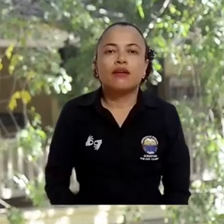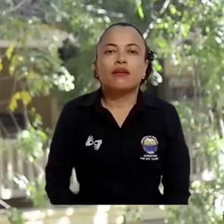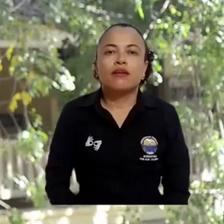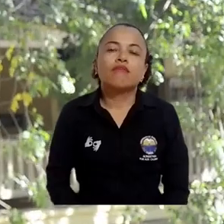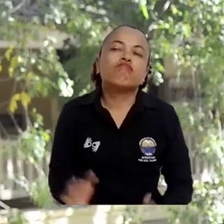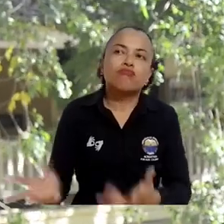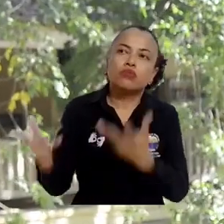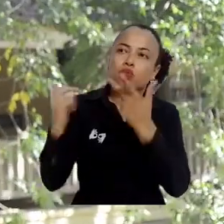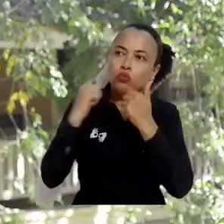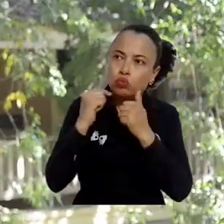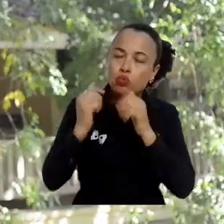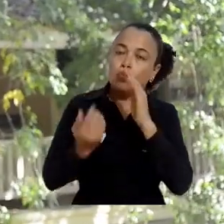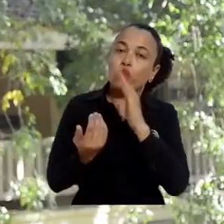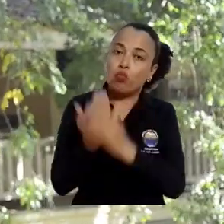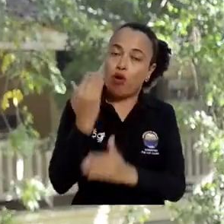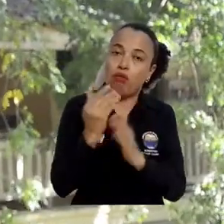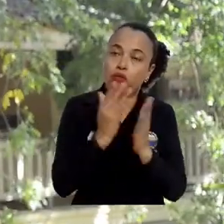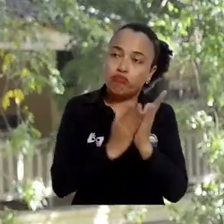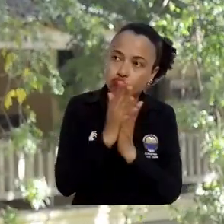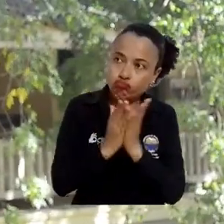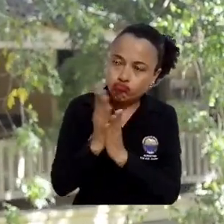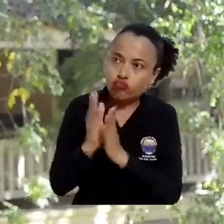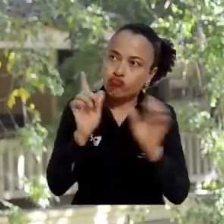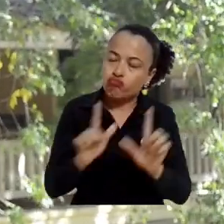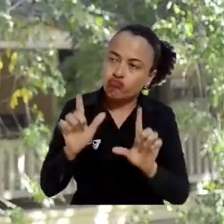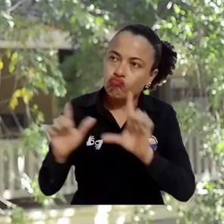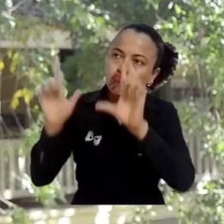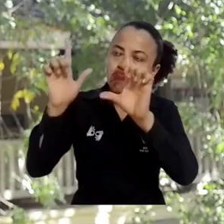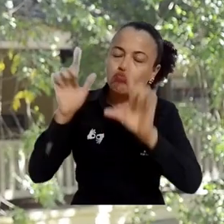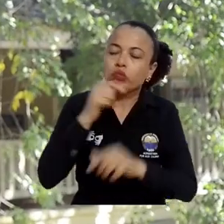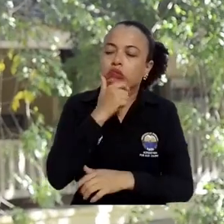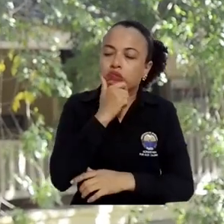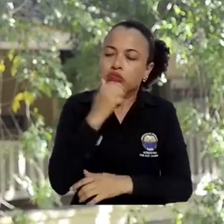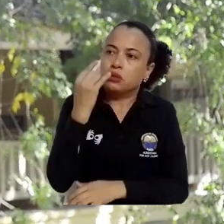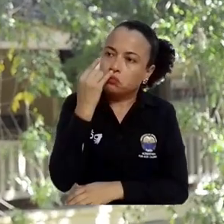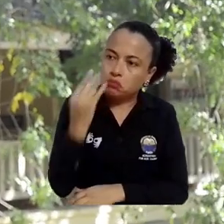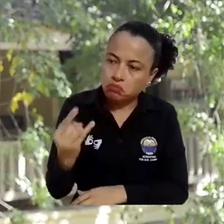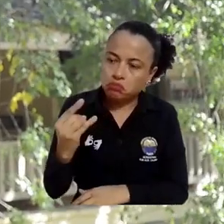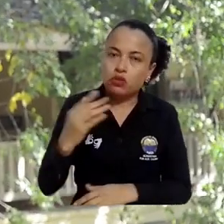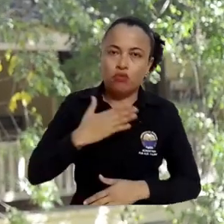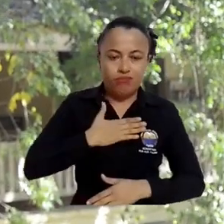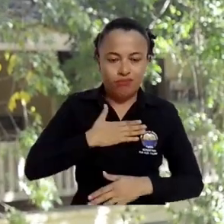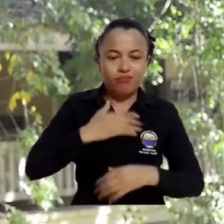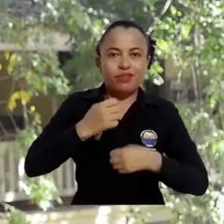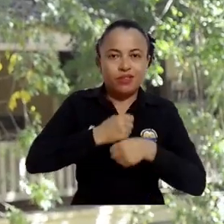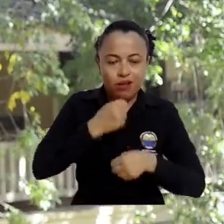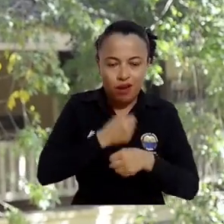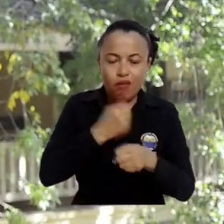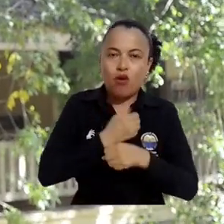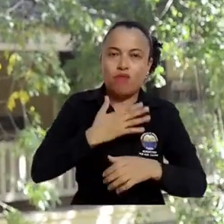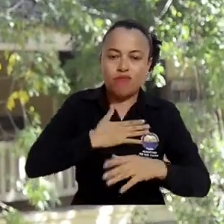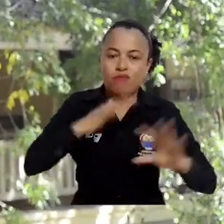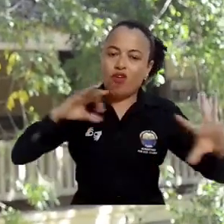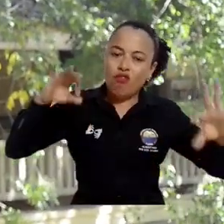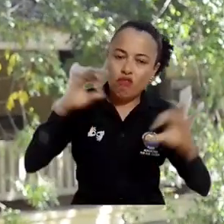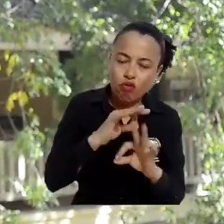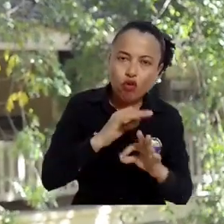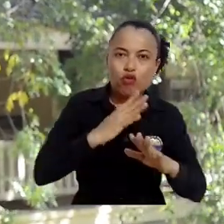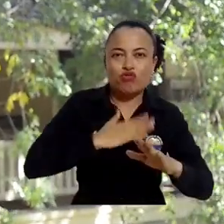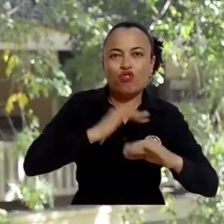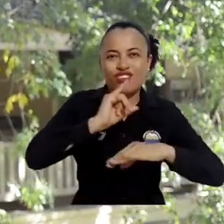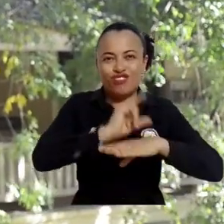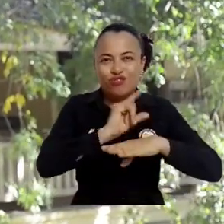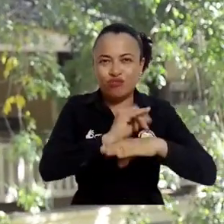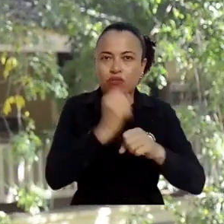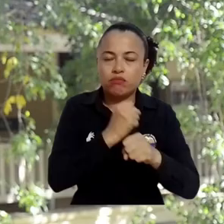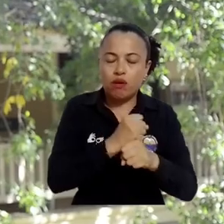Escuchar de este nuevo programa en la Universidad de Magdalena me llamó mucho la atención porque se ajustaba a mi trabajo, al enfoque de la institución